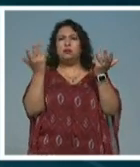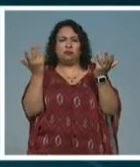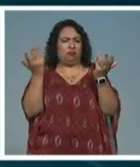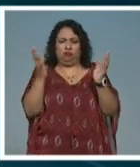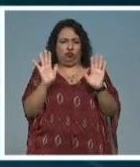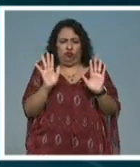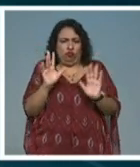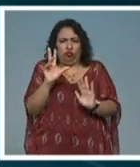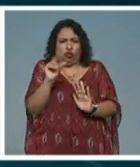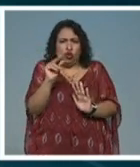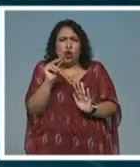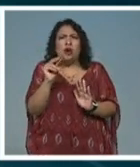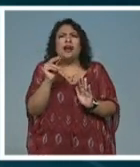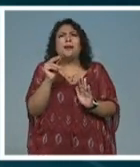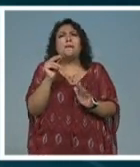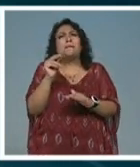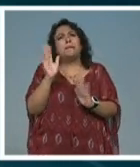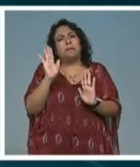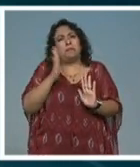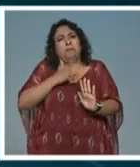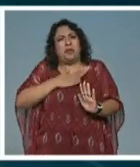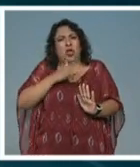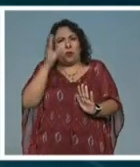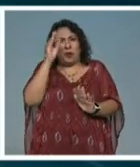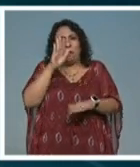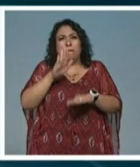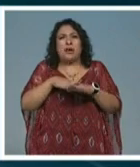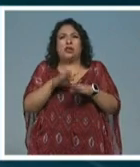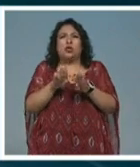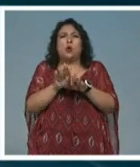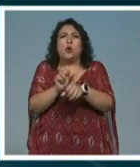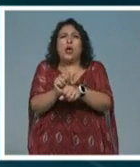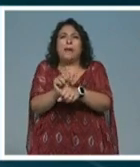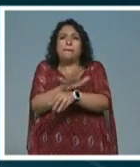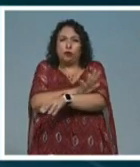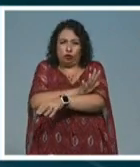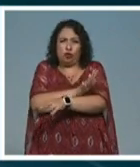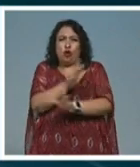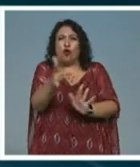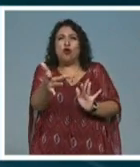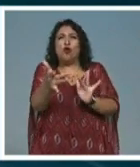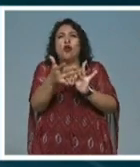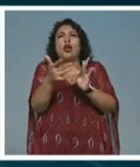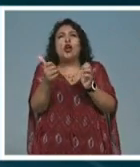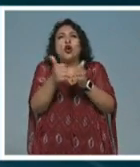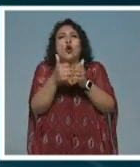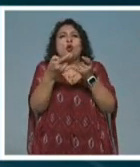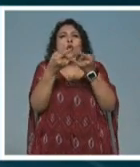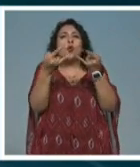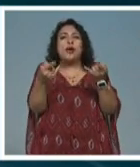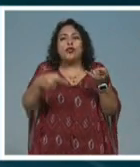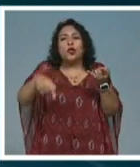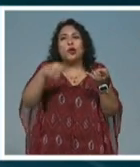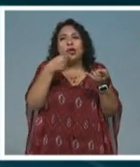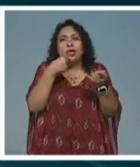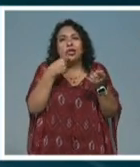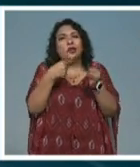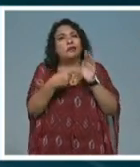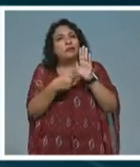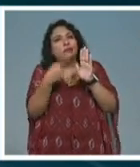¿no? Sino es una transgresión, yo digo que es un poco más emocional, conecta más con un cuento infantil en donde te